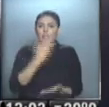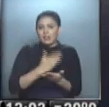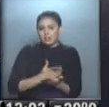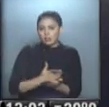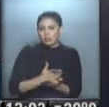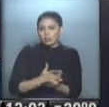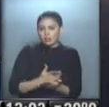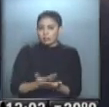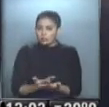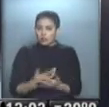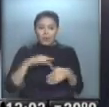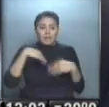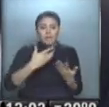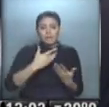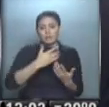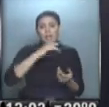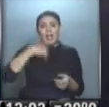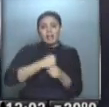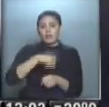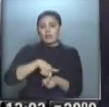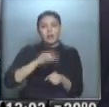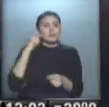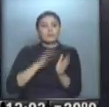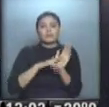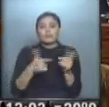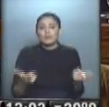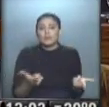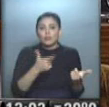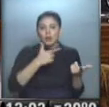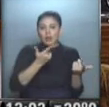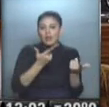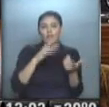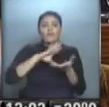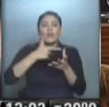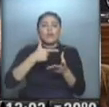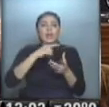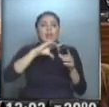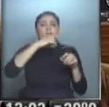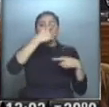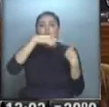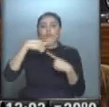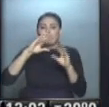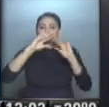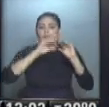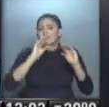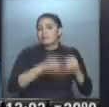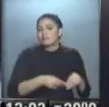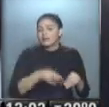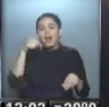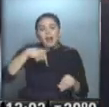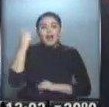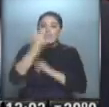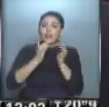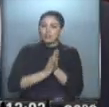Clarín en pos de una pluralidad que no se ha demostrado que no exista. Debe tenerse en cuenta que estamos hablando de señales que